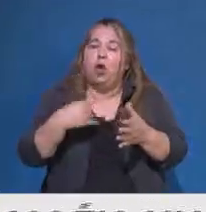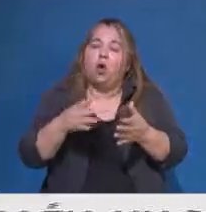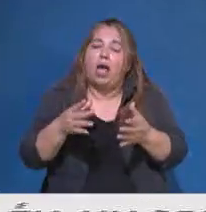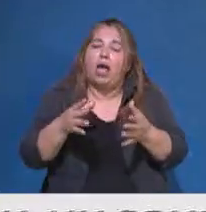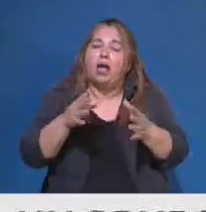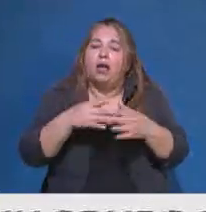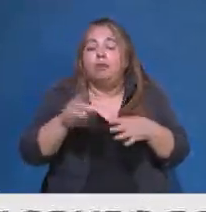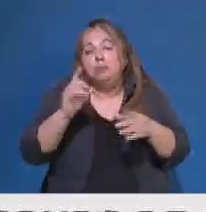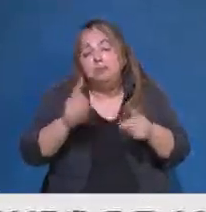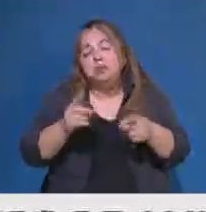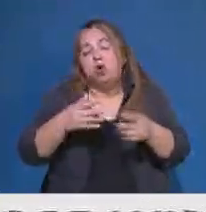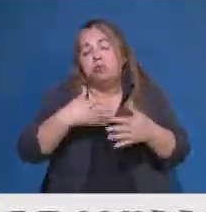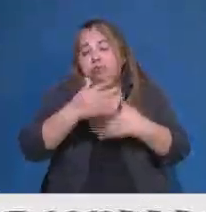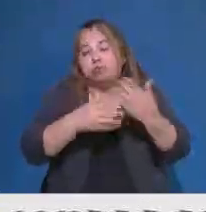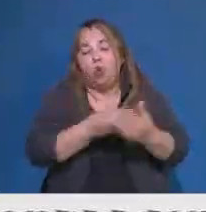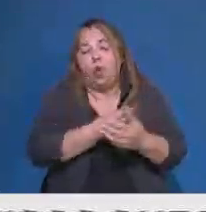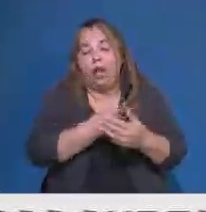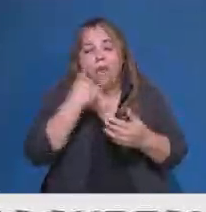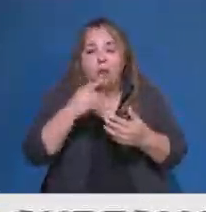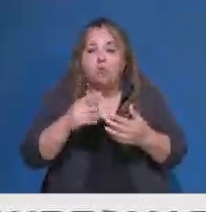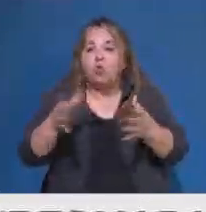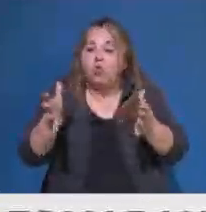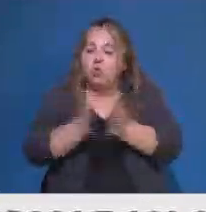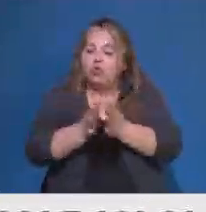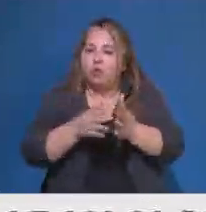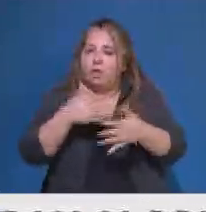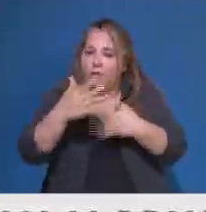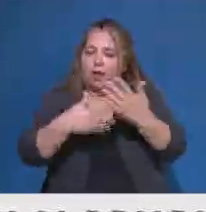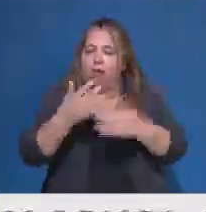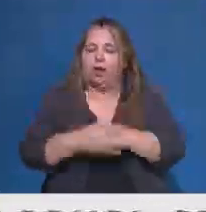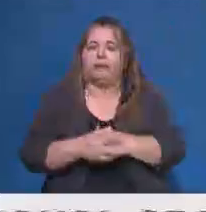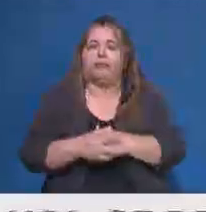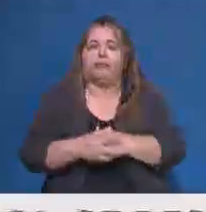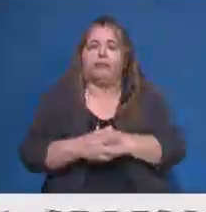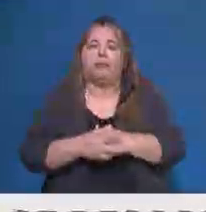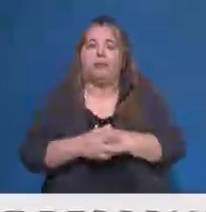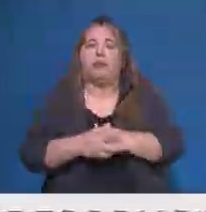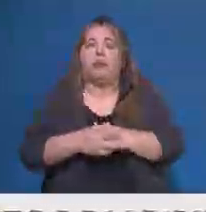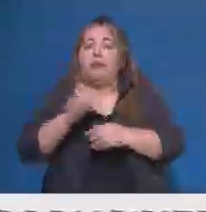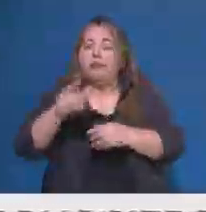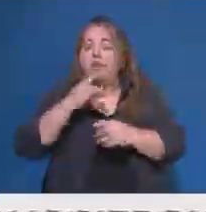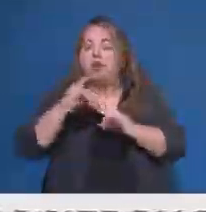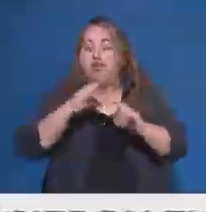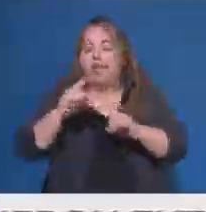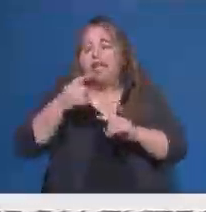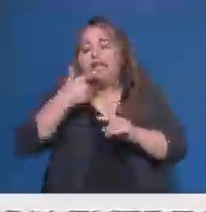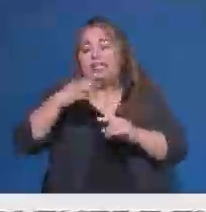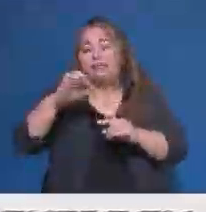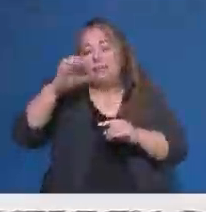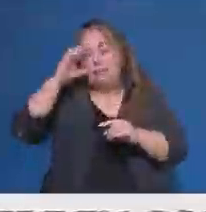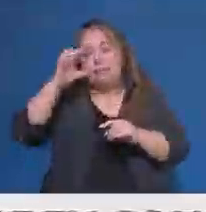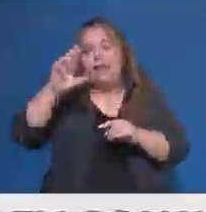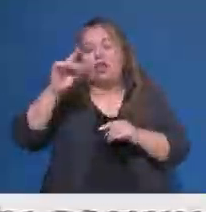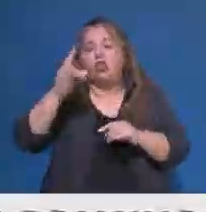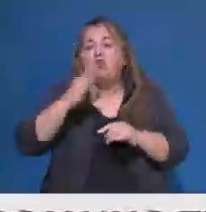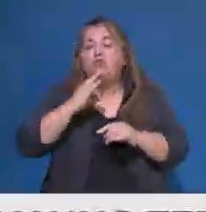los protagonistas de este Deportivo Maipú, uno de los artífices de la campaña del equipo de Carlos Esperduti, es el goleador Matías Persia, el hombre que